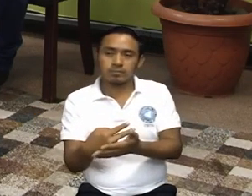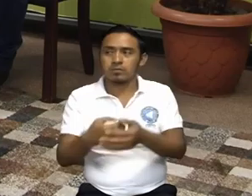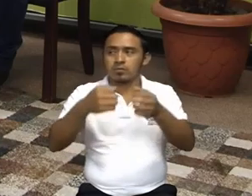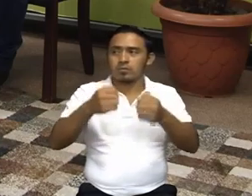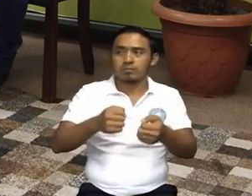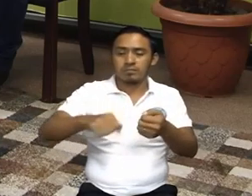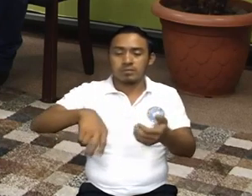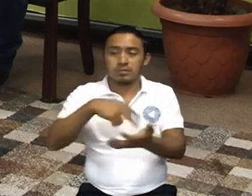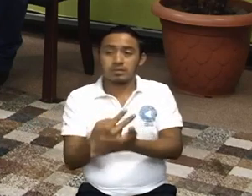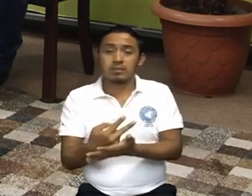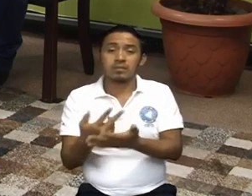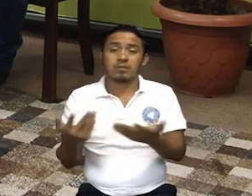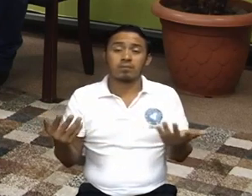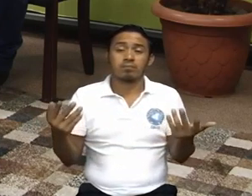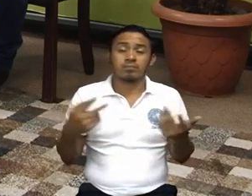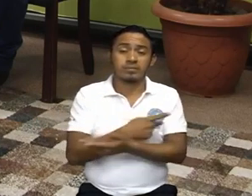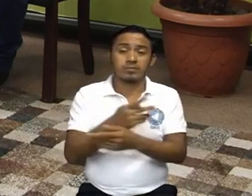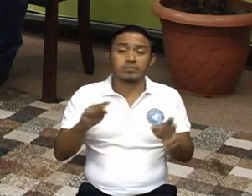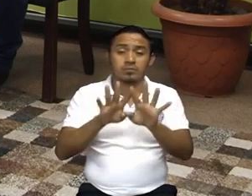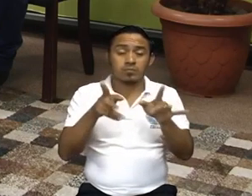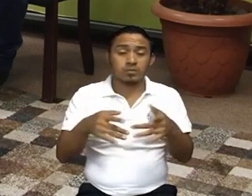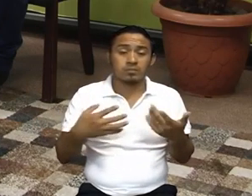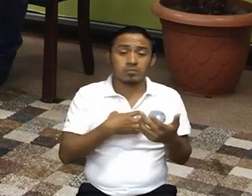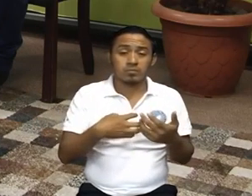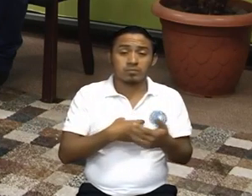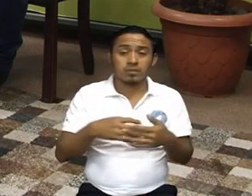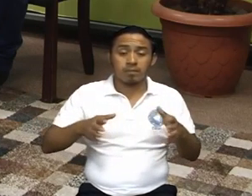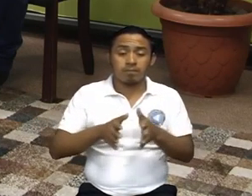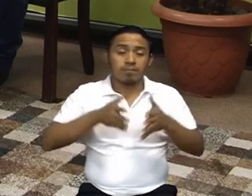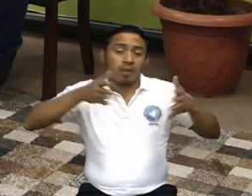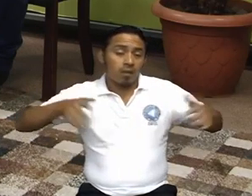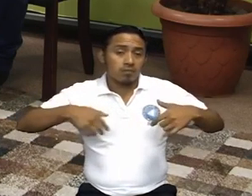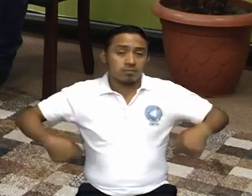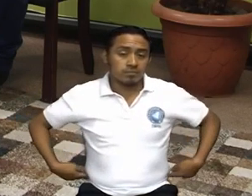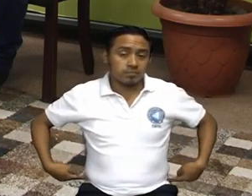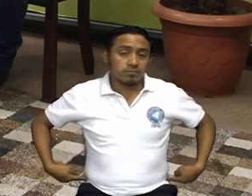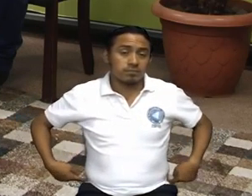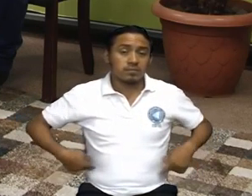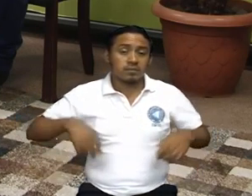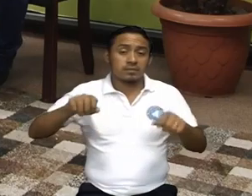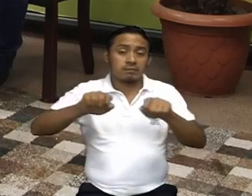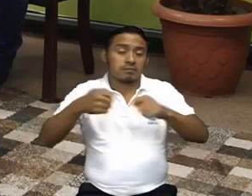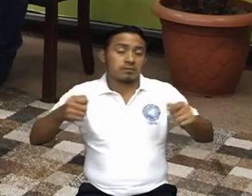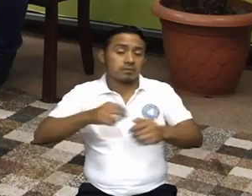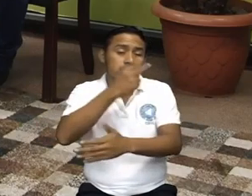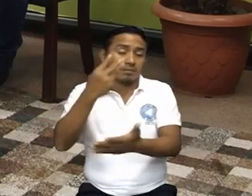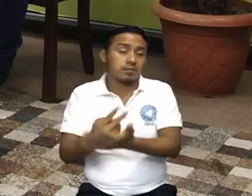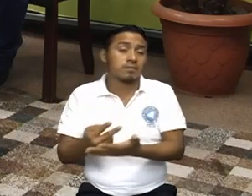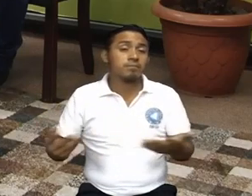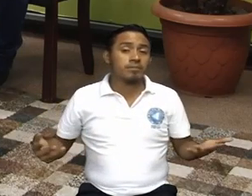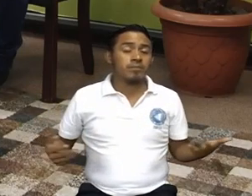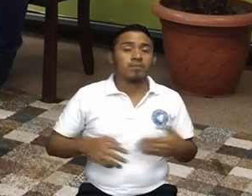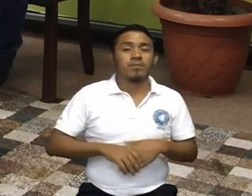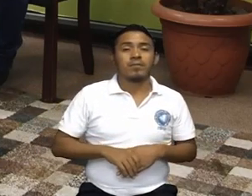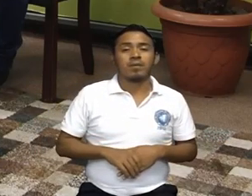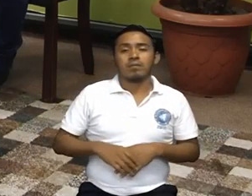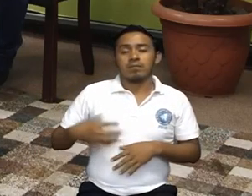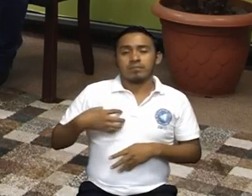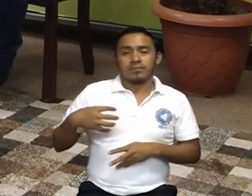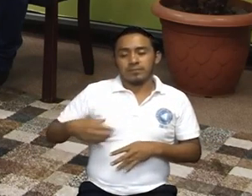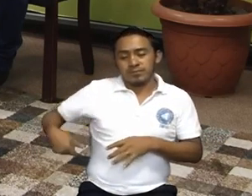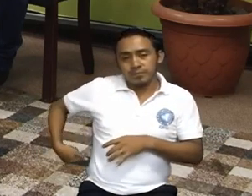de ladito, porque la mujer, por su característica física, su cadera es más amplia, es lo primero que se fractura, la cadera, lo que es el fémur,